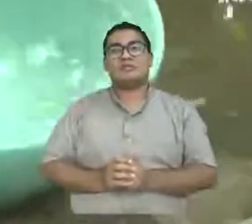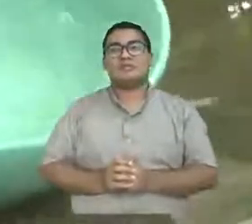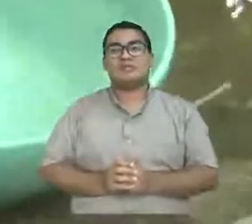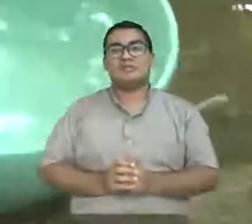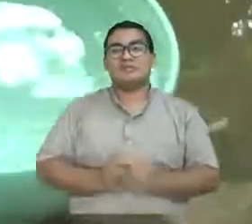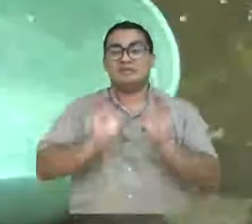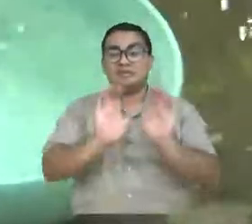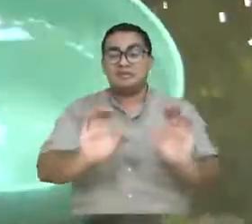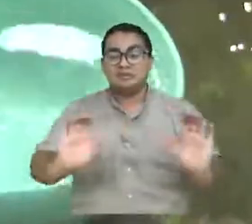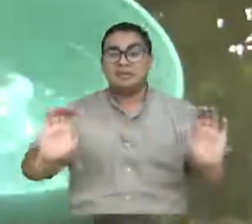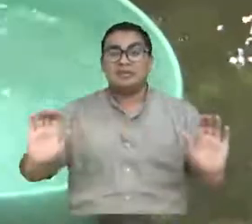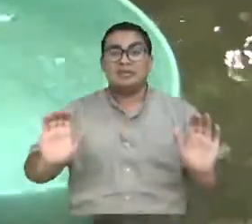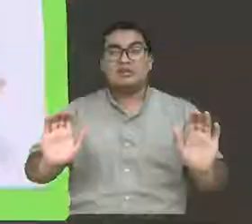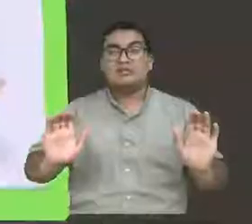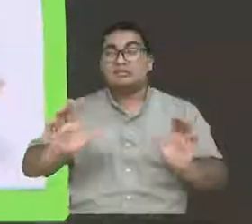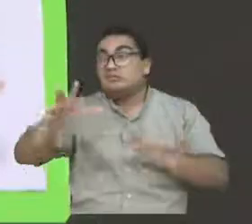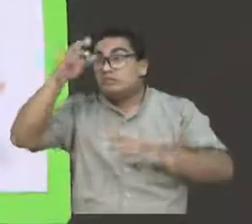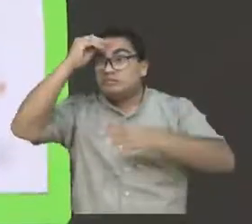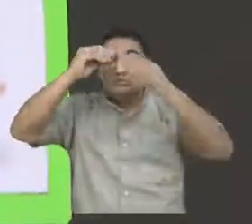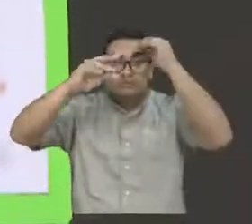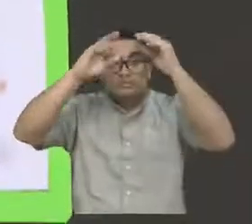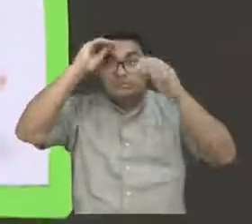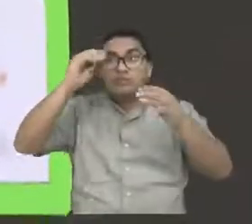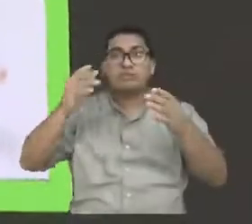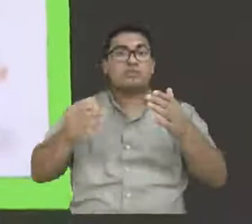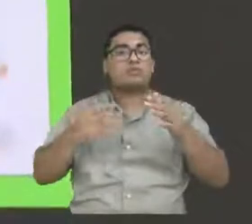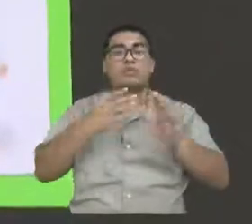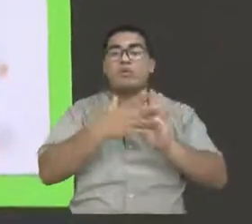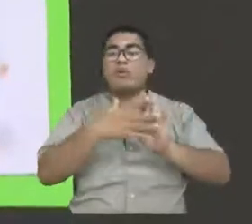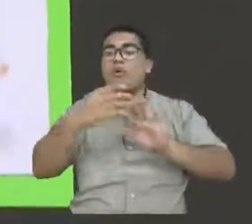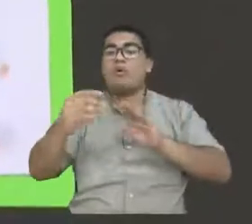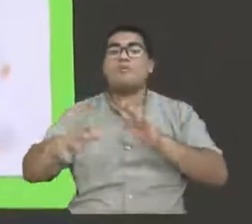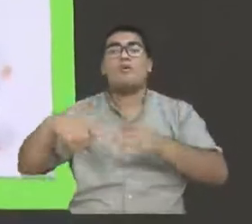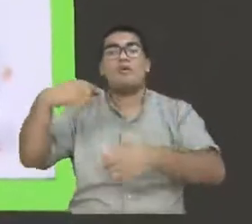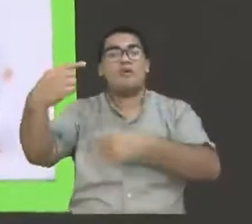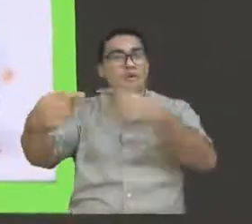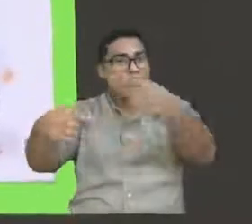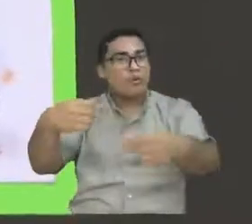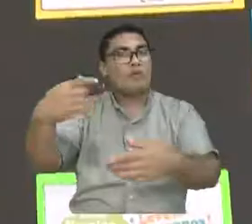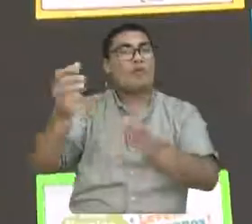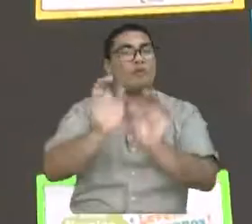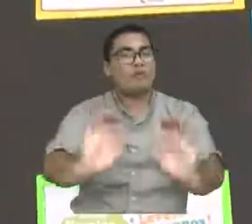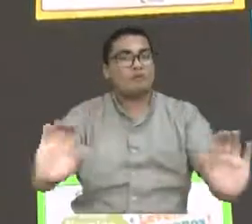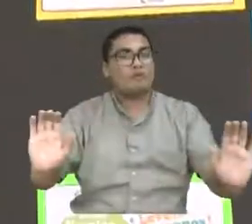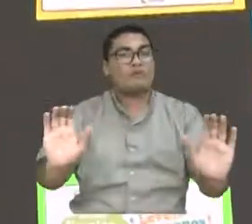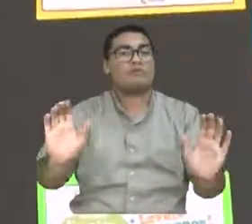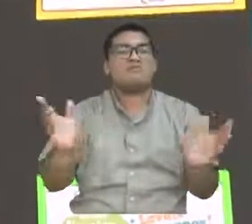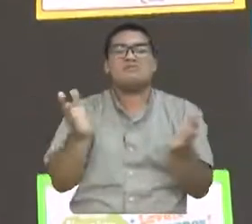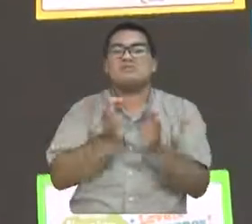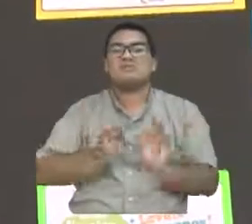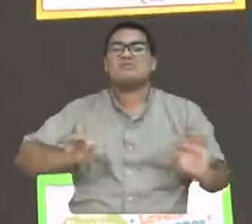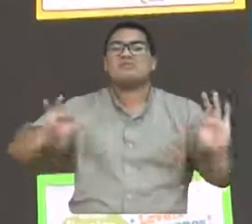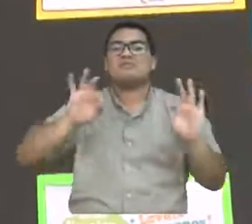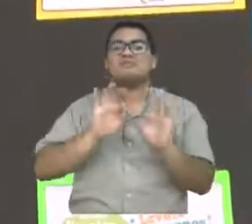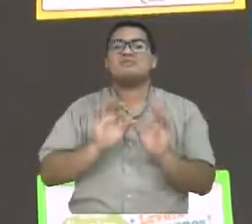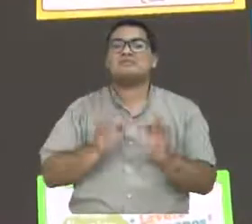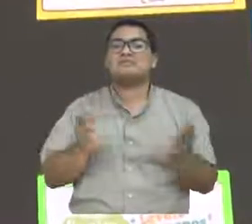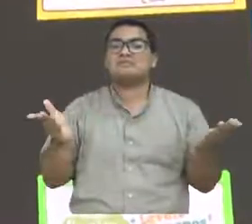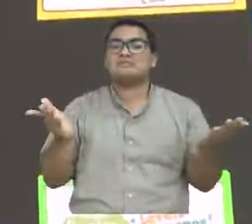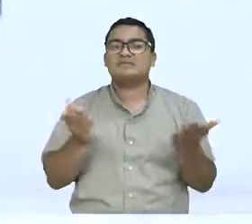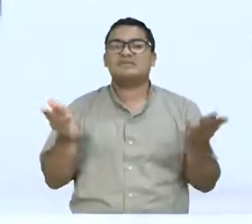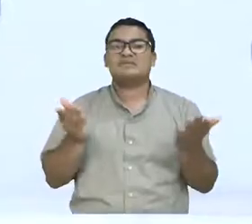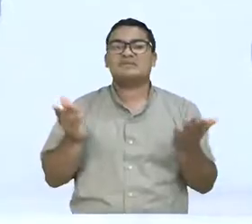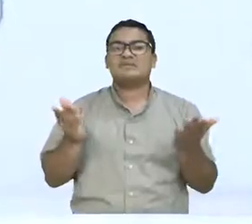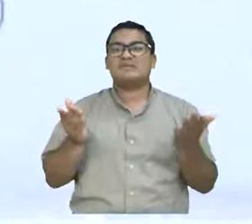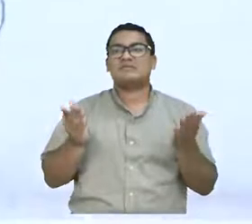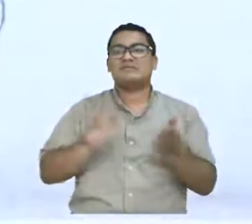adquiriendo rápidamente estos hábitos y lo van fomentando de generación en generación. ¿Cuál es la importancia? Que aunque pareciera tonto, con el lavado